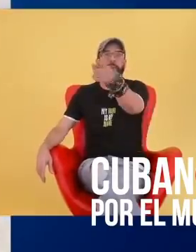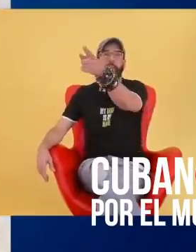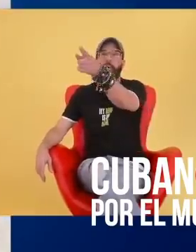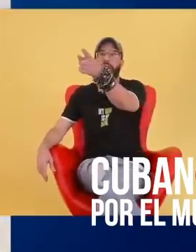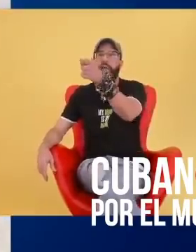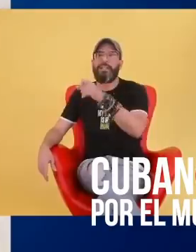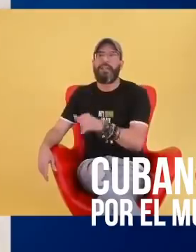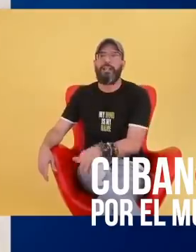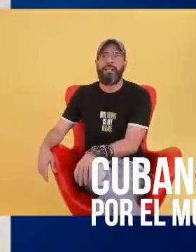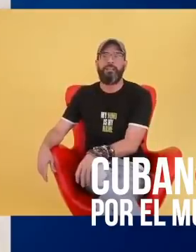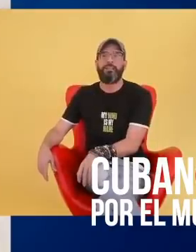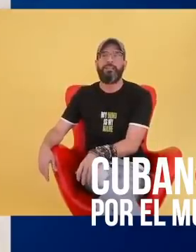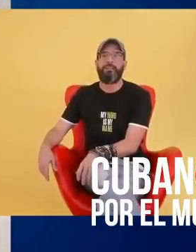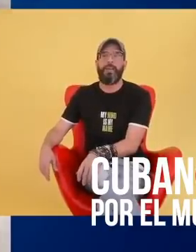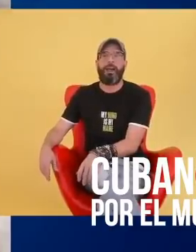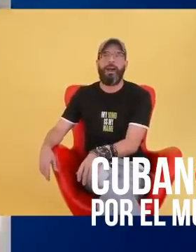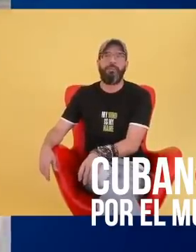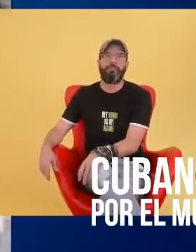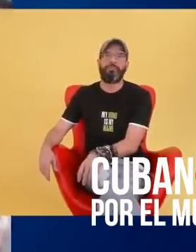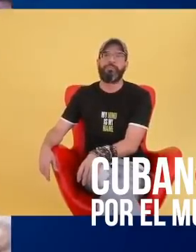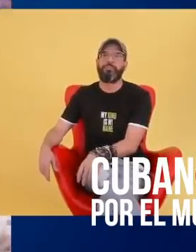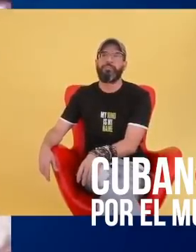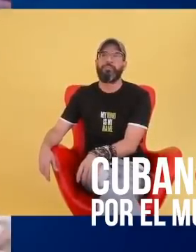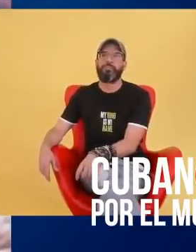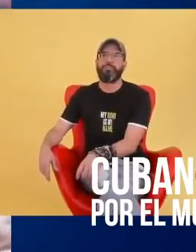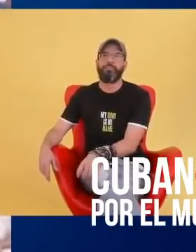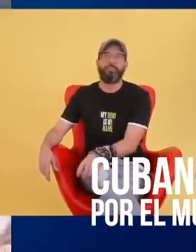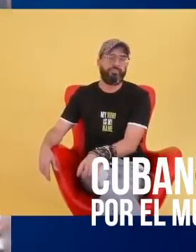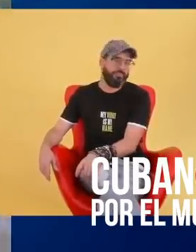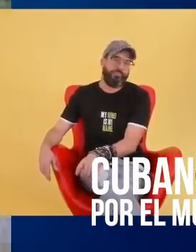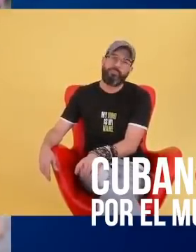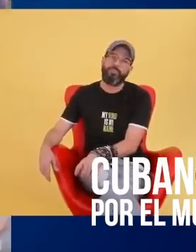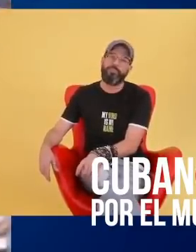ejemplo? Pónmelo ahí, Sandy. Mira para acá.